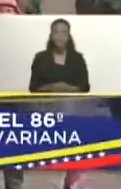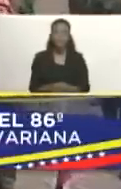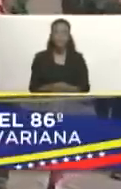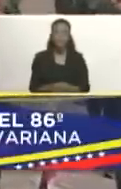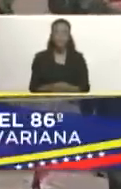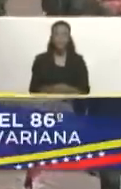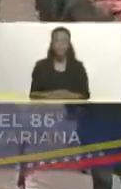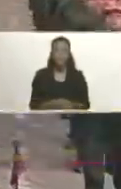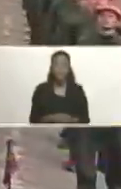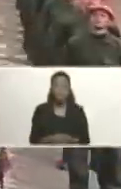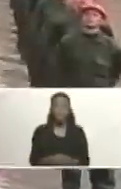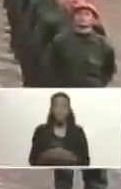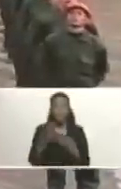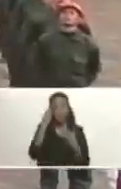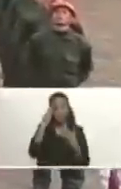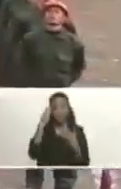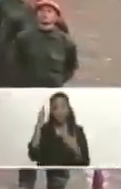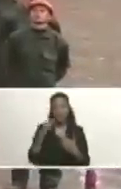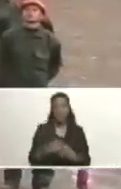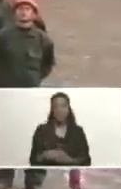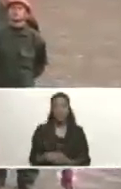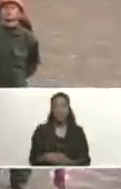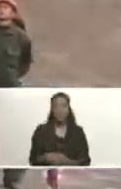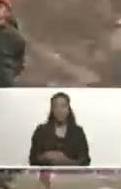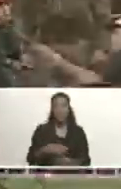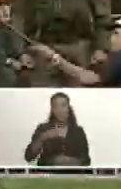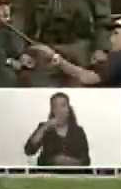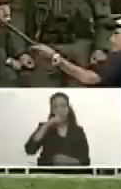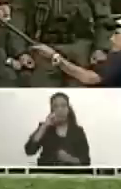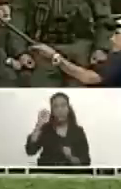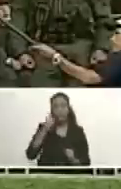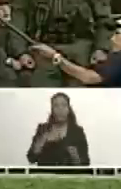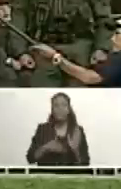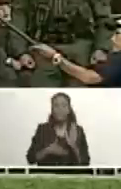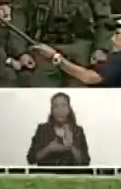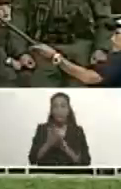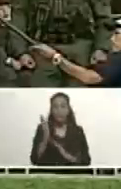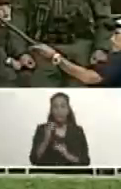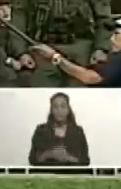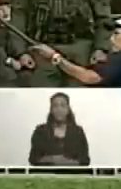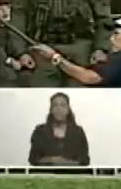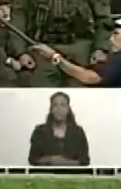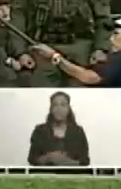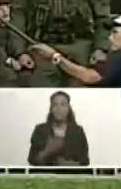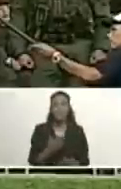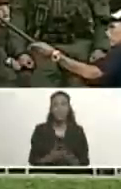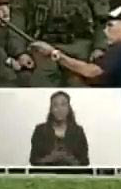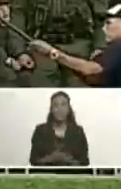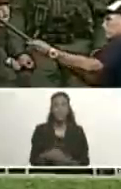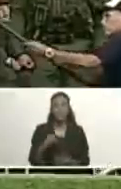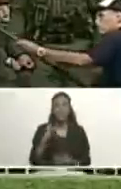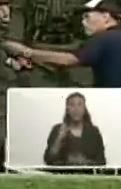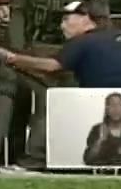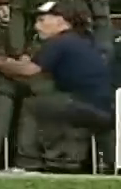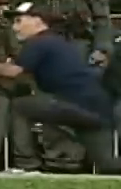Saludo. Mi comandante en jefe, permiso para retirarme. Muy bien, adelante. Alaís,